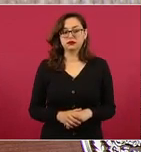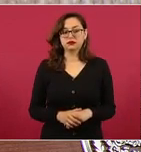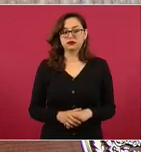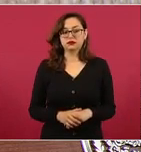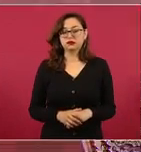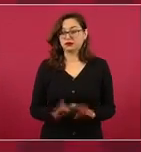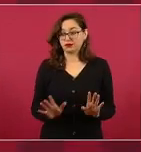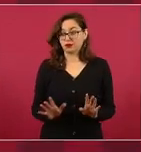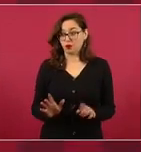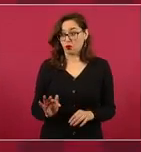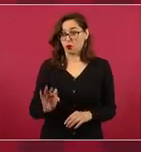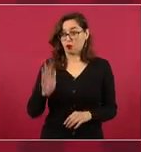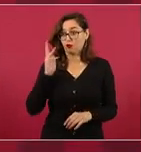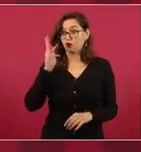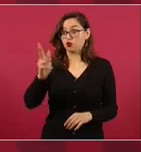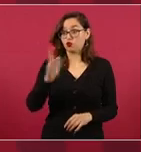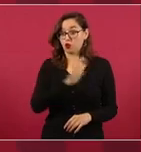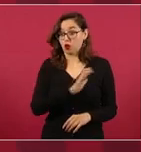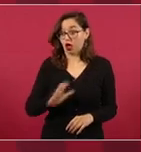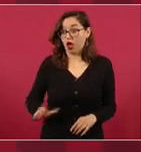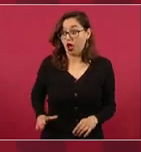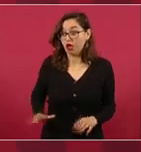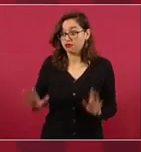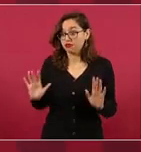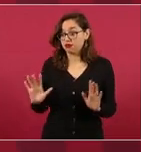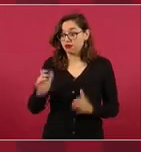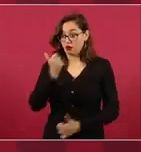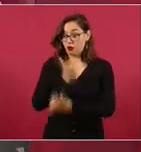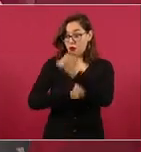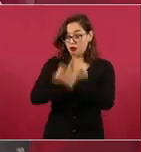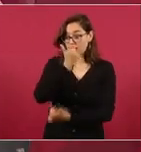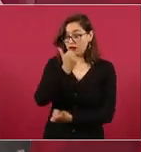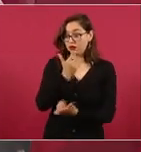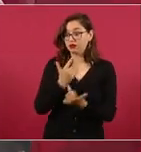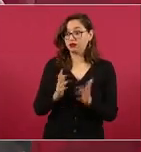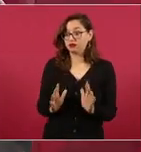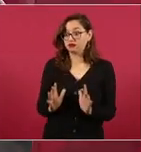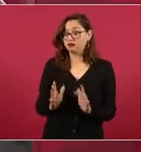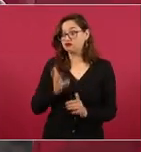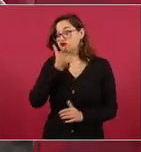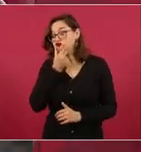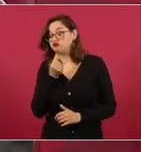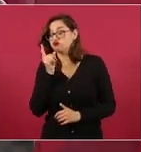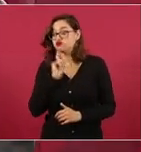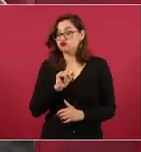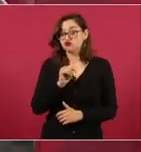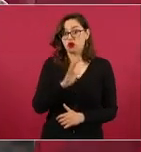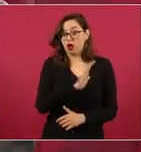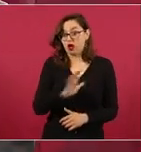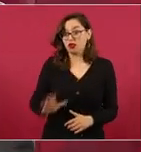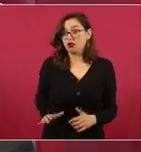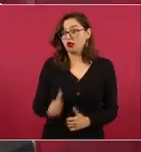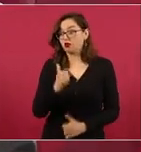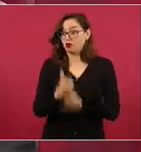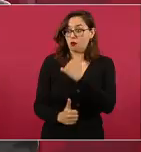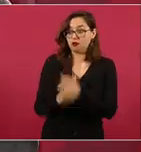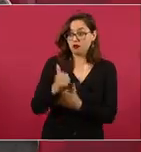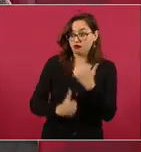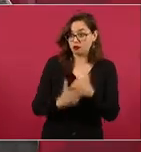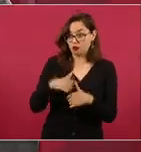¿Te gustaría que fuese la candidata de tal partido o el candidato de tal partido? Sí, no.